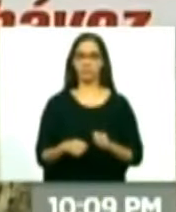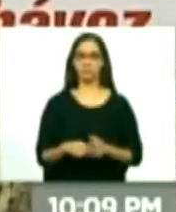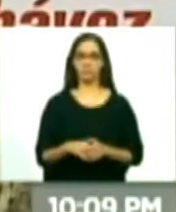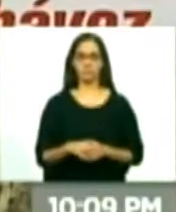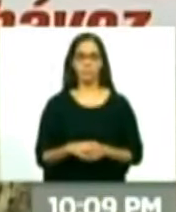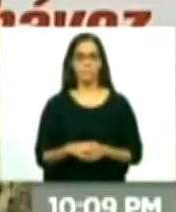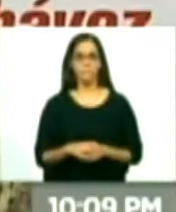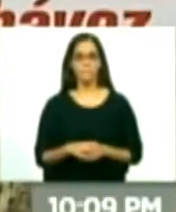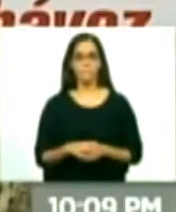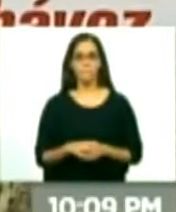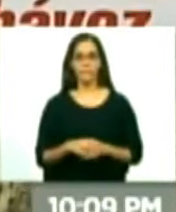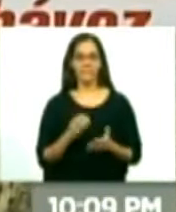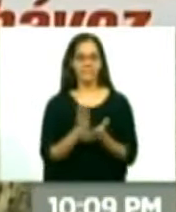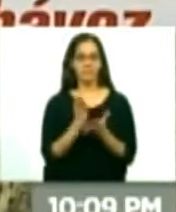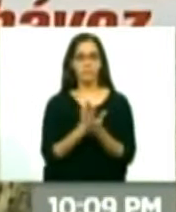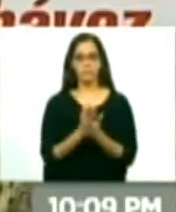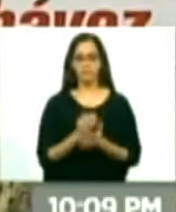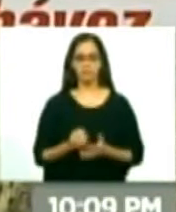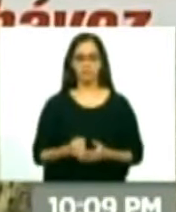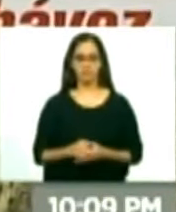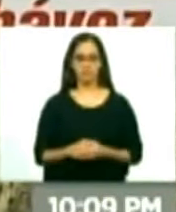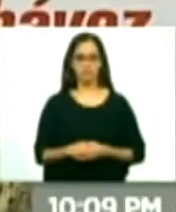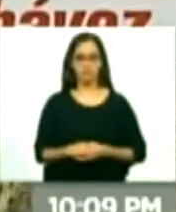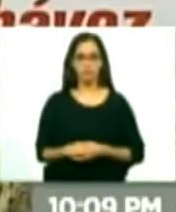Se ponen zancadillas.